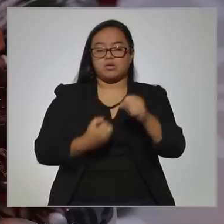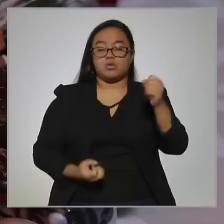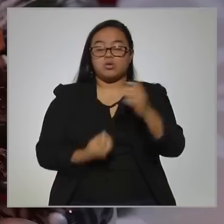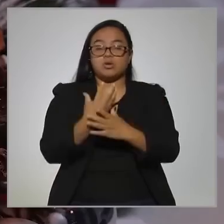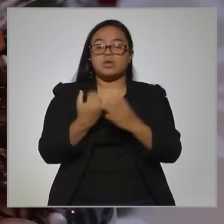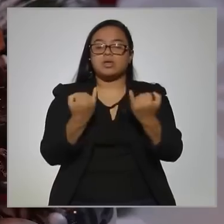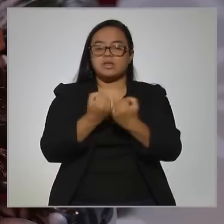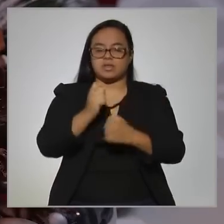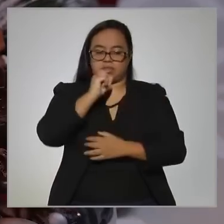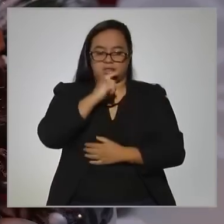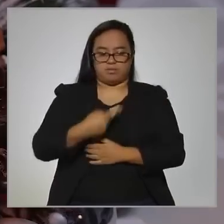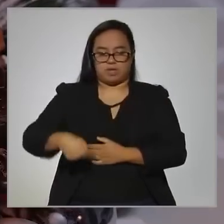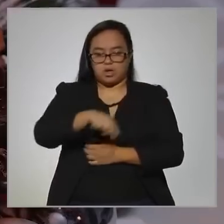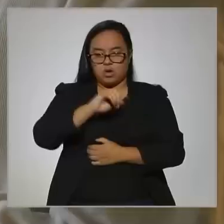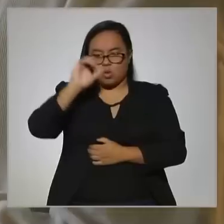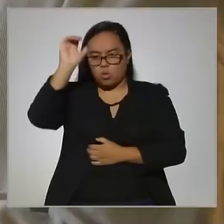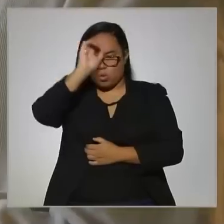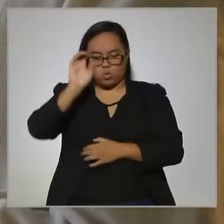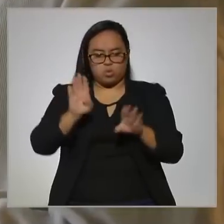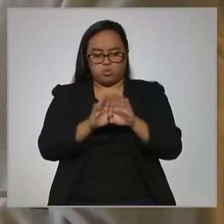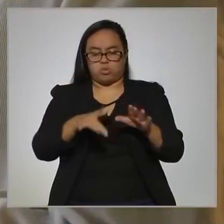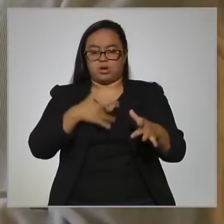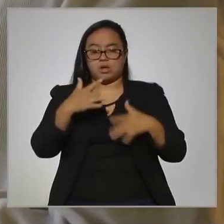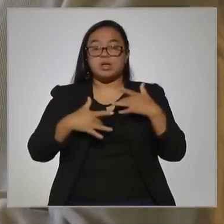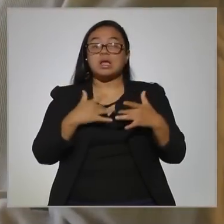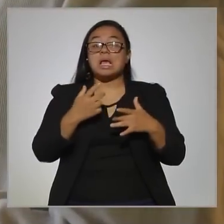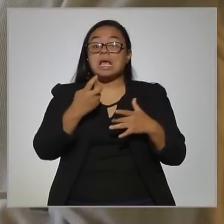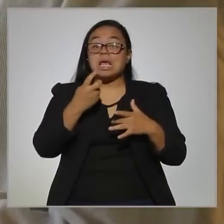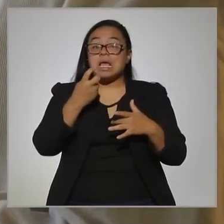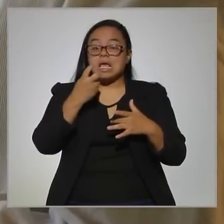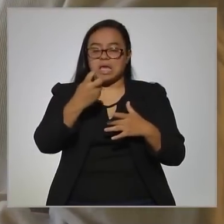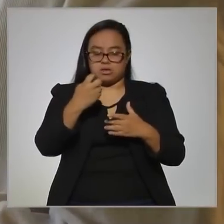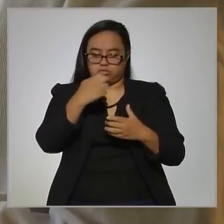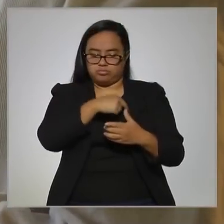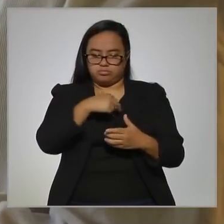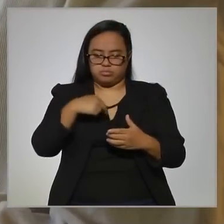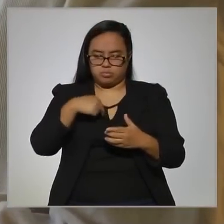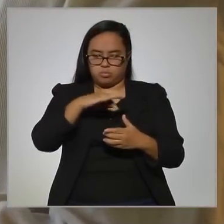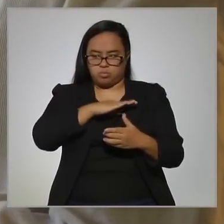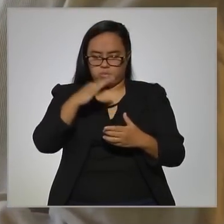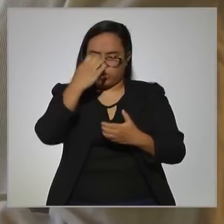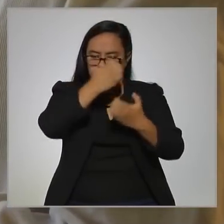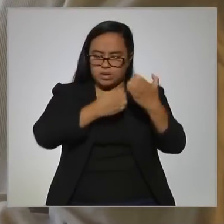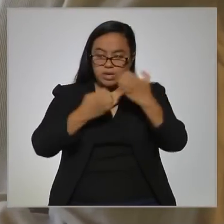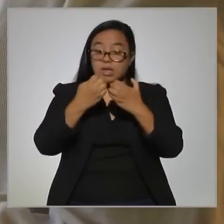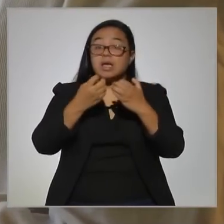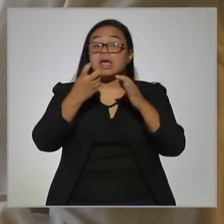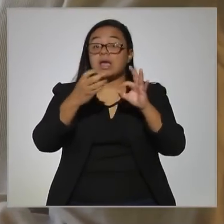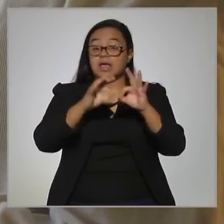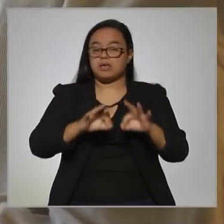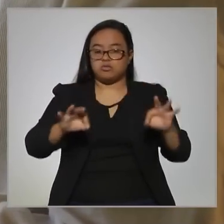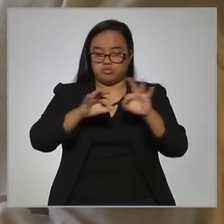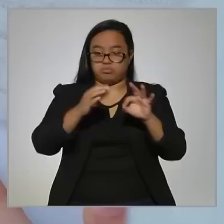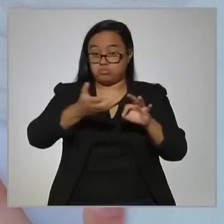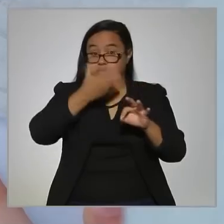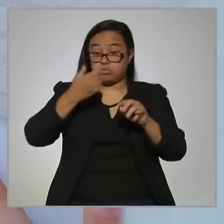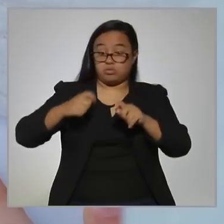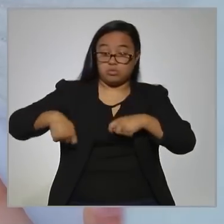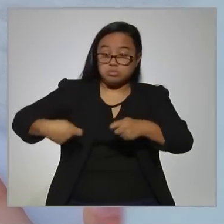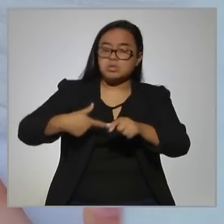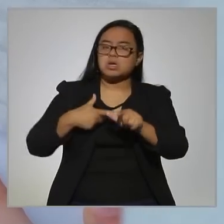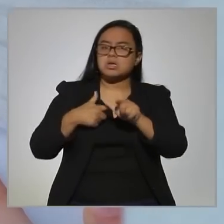su impacto en nuestra cultura serán el centro de nuestro análisis, destacando cómo esta tradición